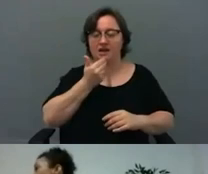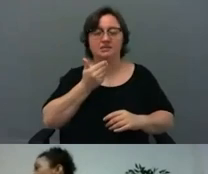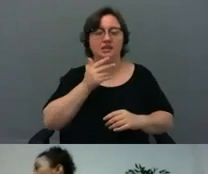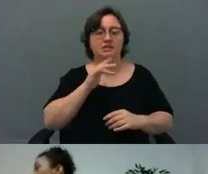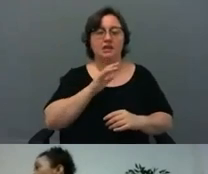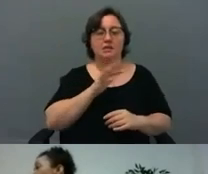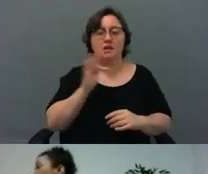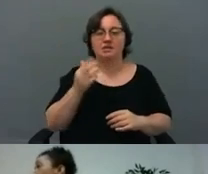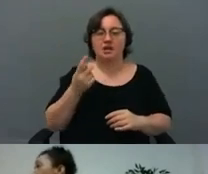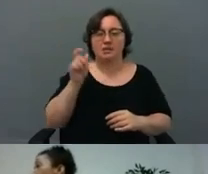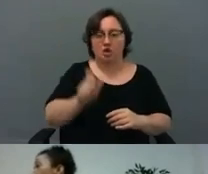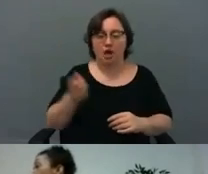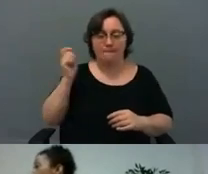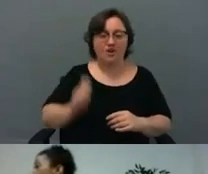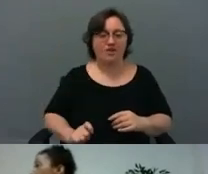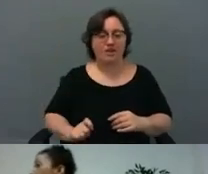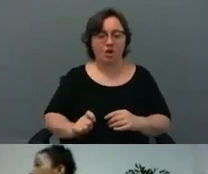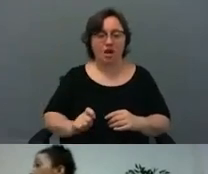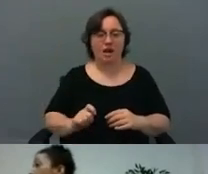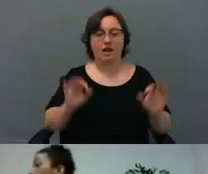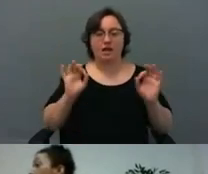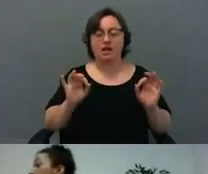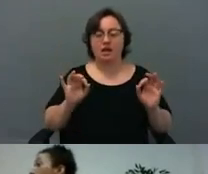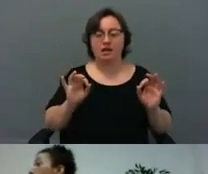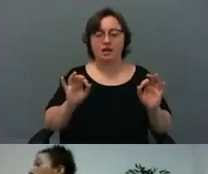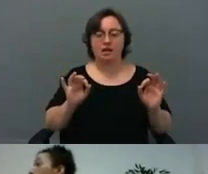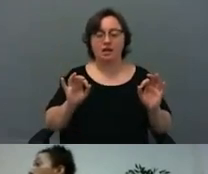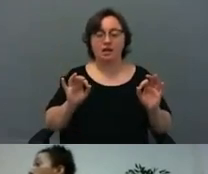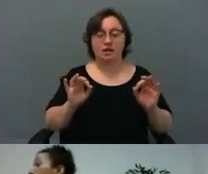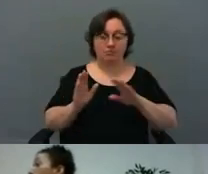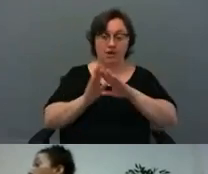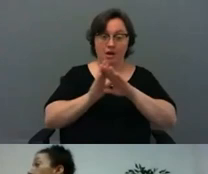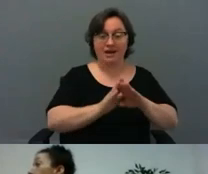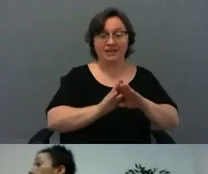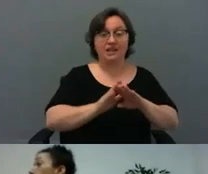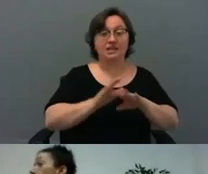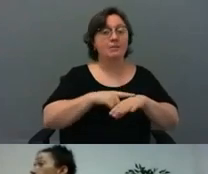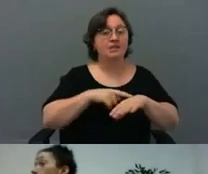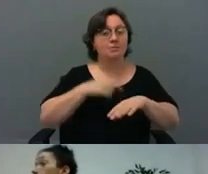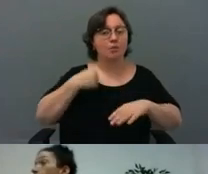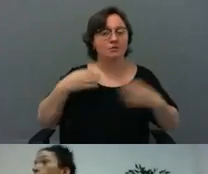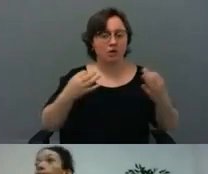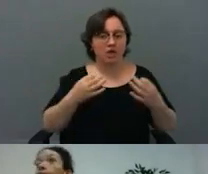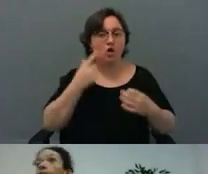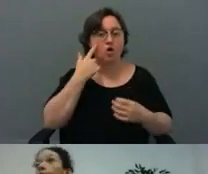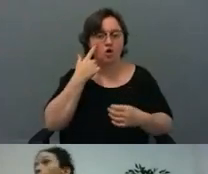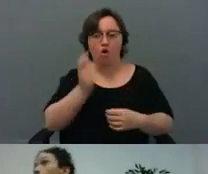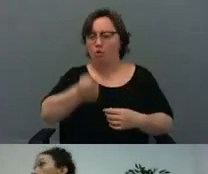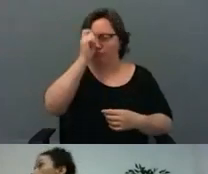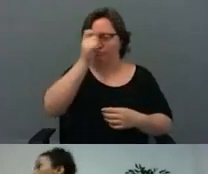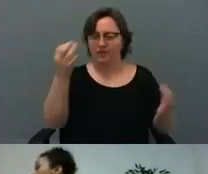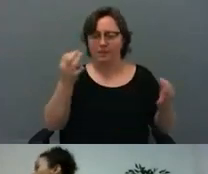como profesionales y familias también en este sentido. Y por otro lado, no olvidemos otra cosa, también a la